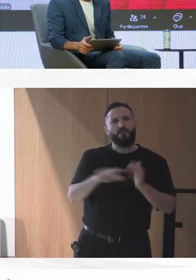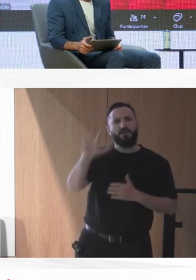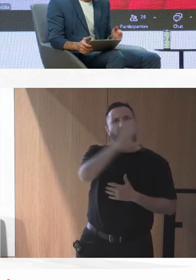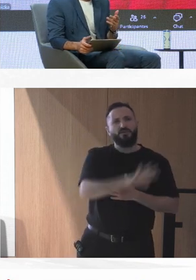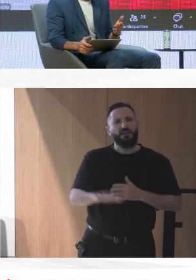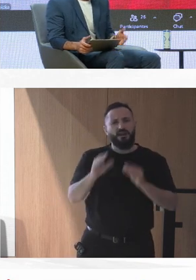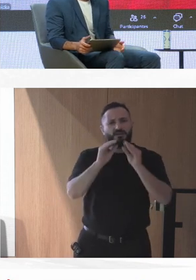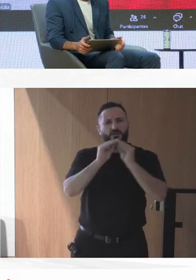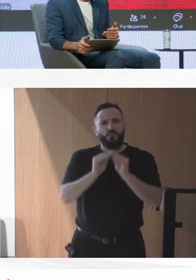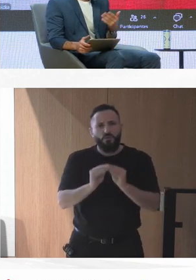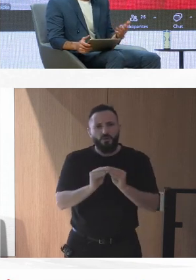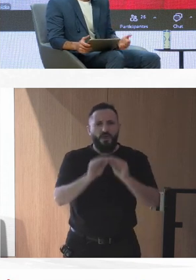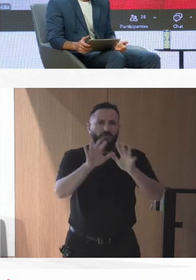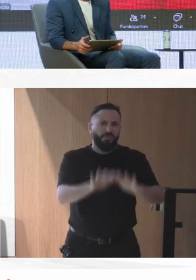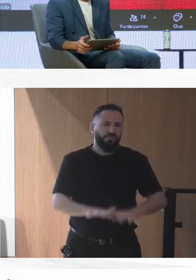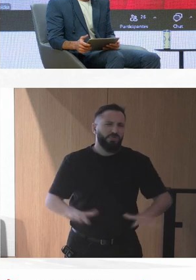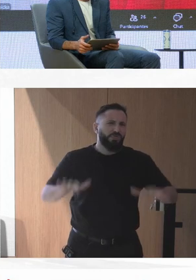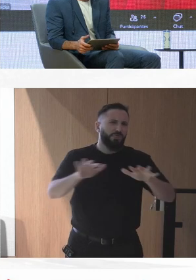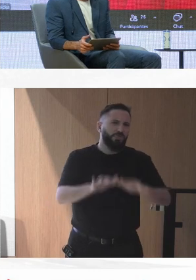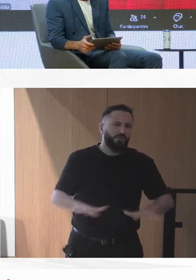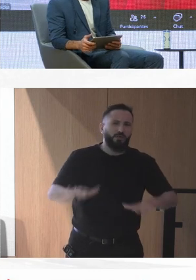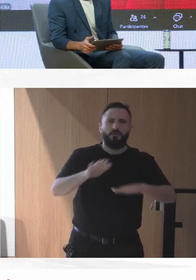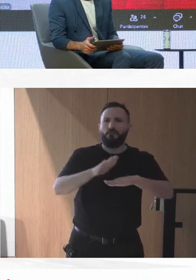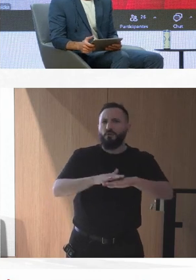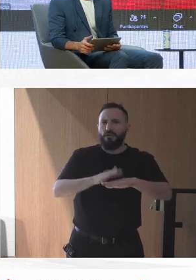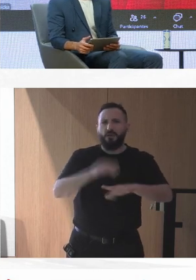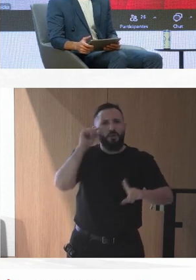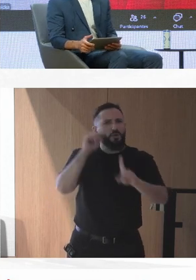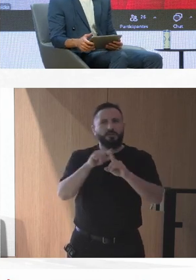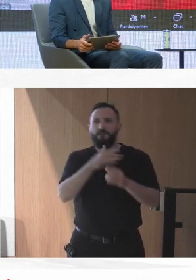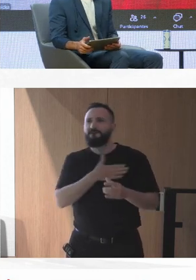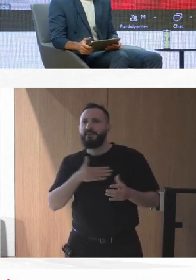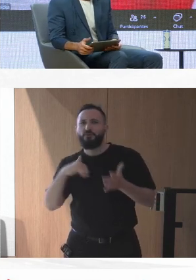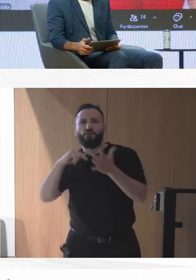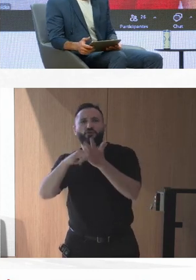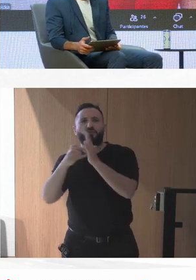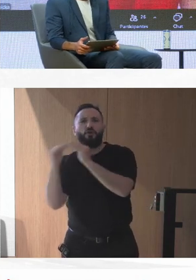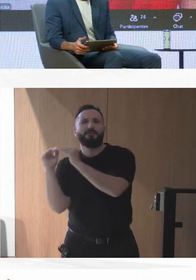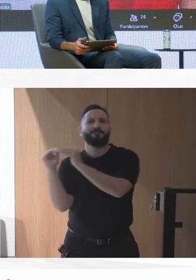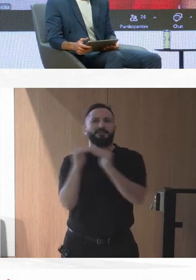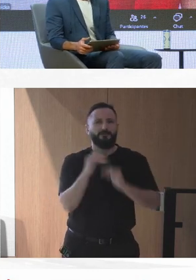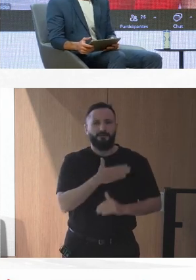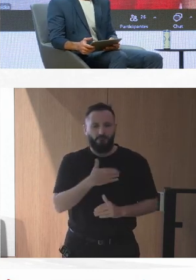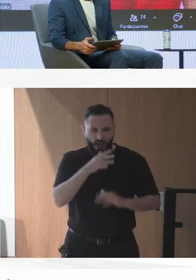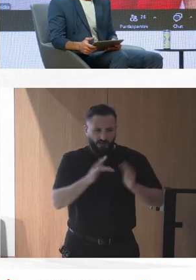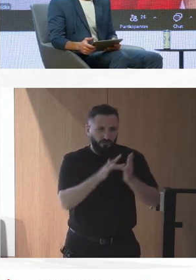en estos procesos para poder tener algo más sistémico, alguna solución más sistémica en lugar de lo que tenemos ahora mismo?